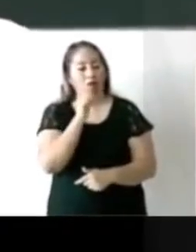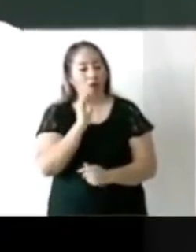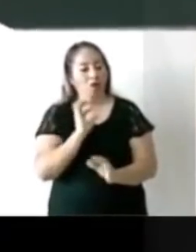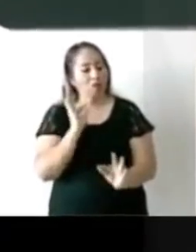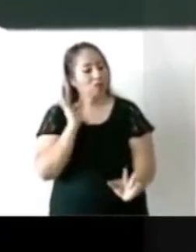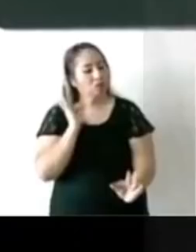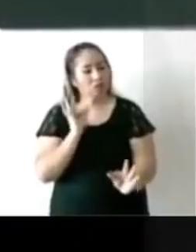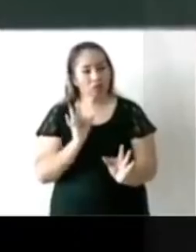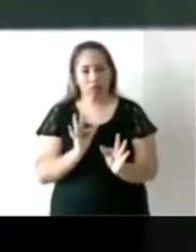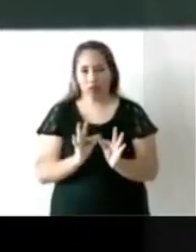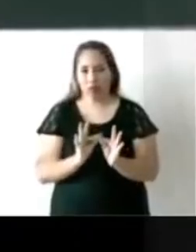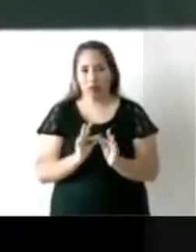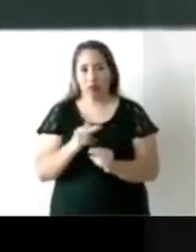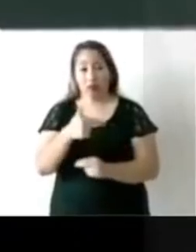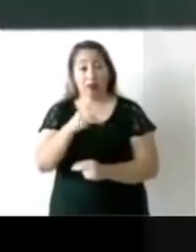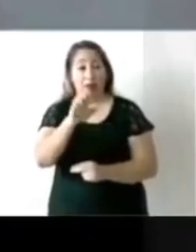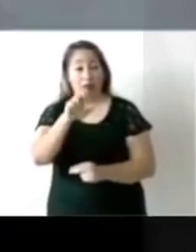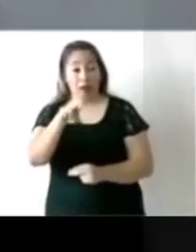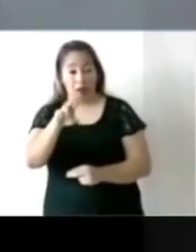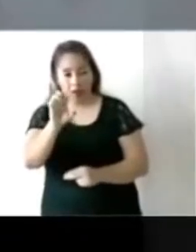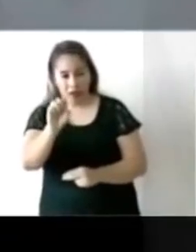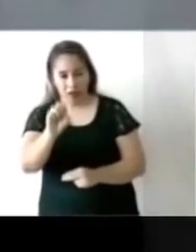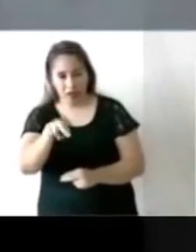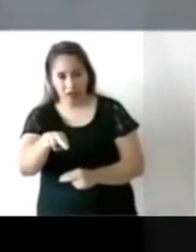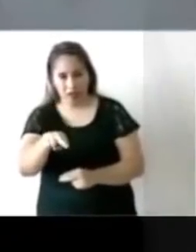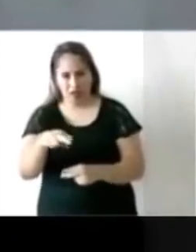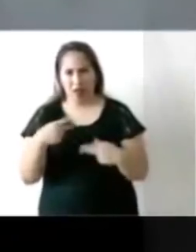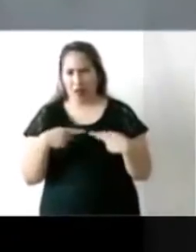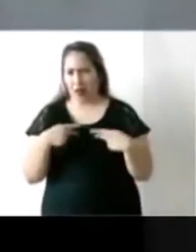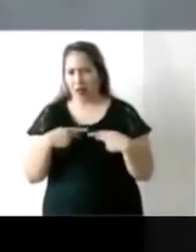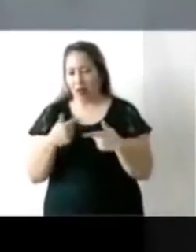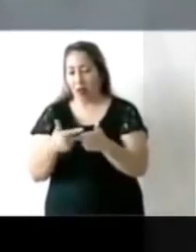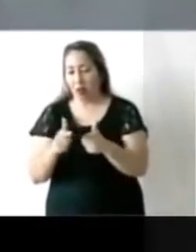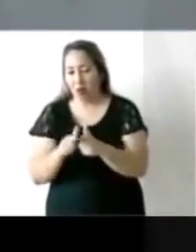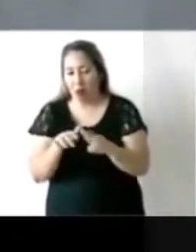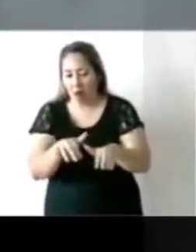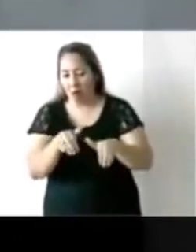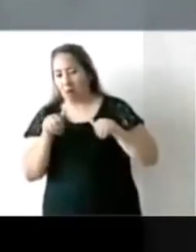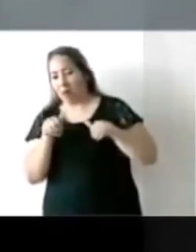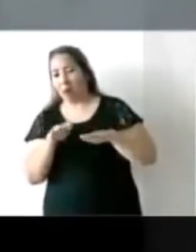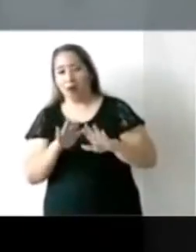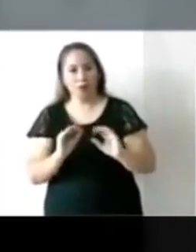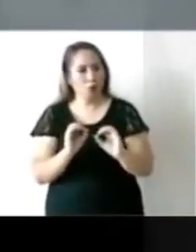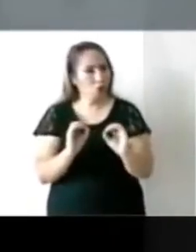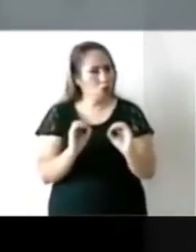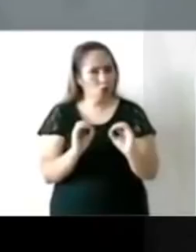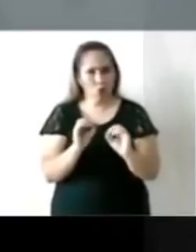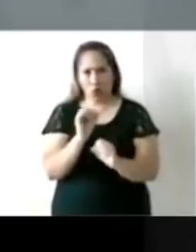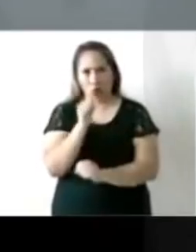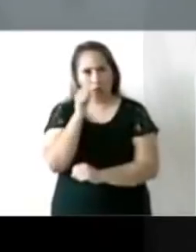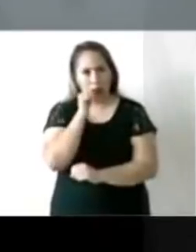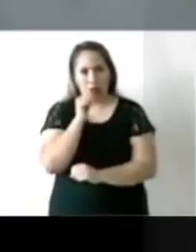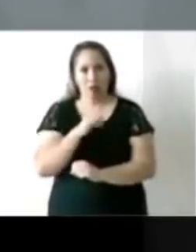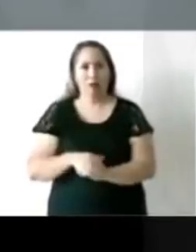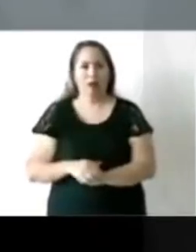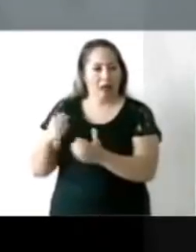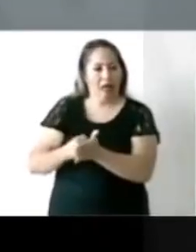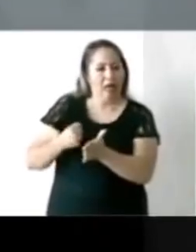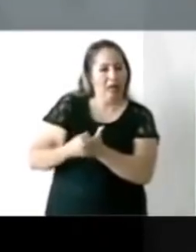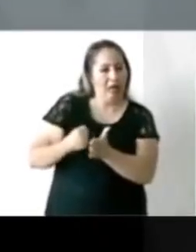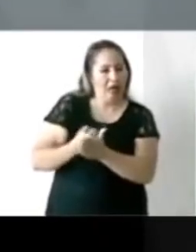de personas o de grupos, por poderosos que sean,